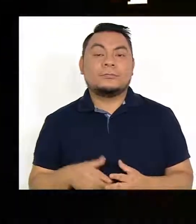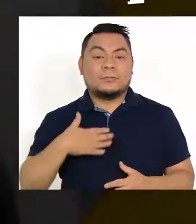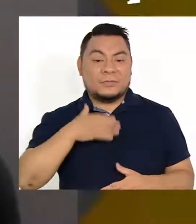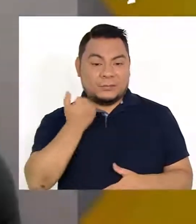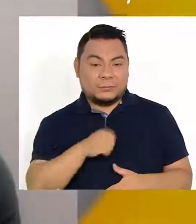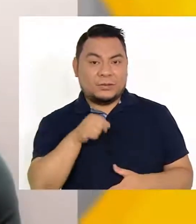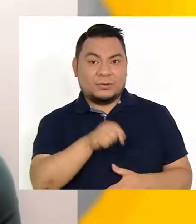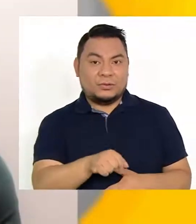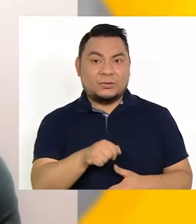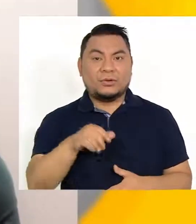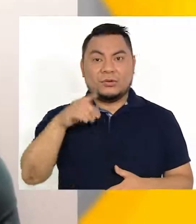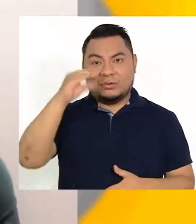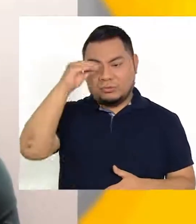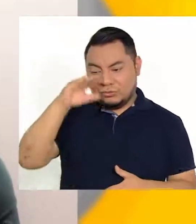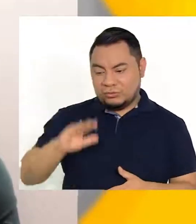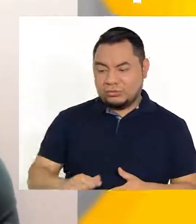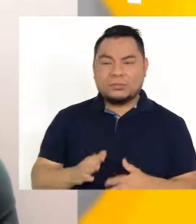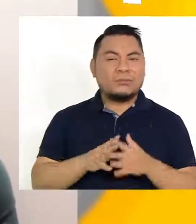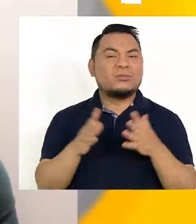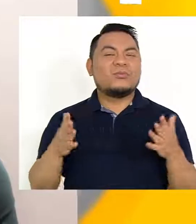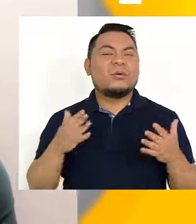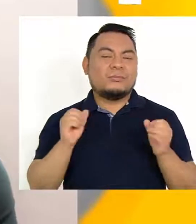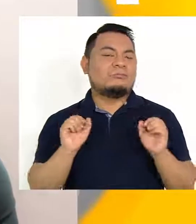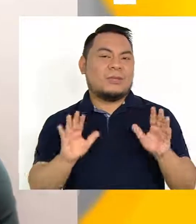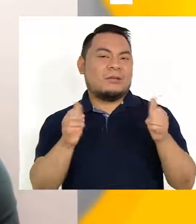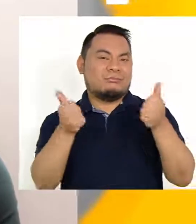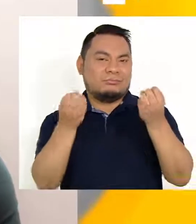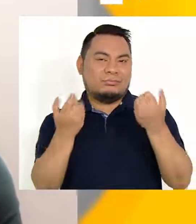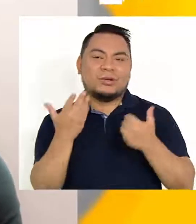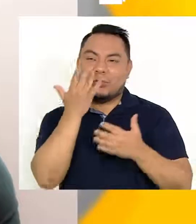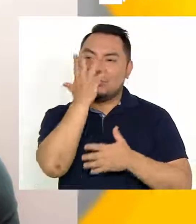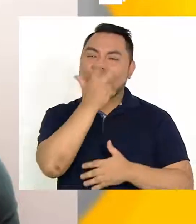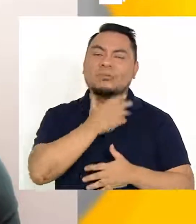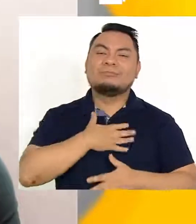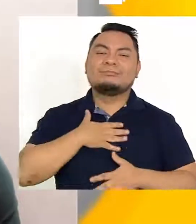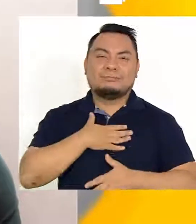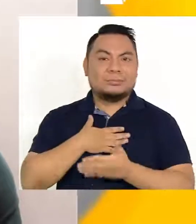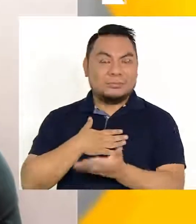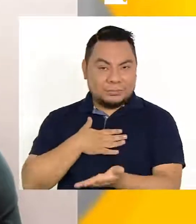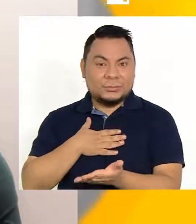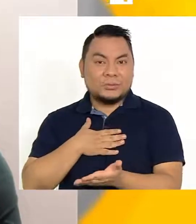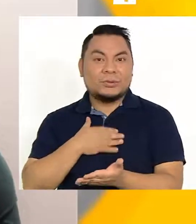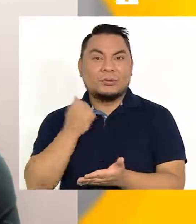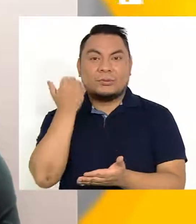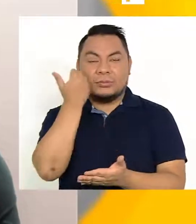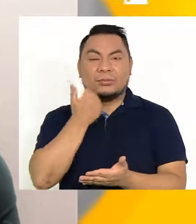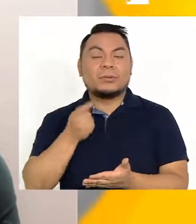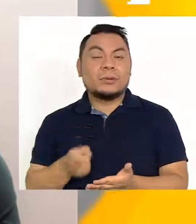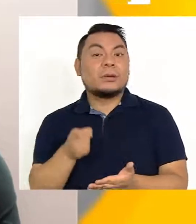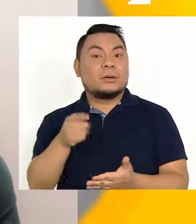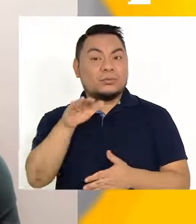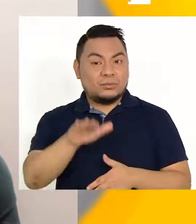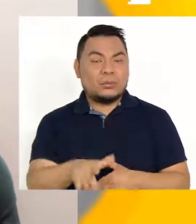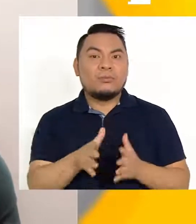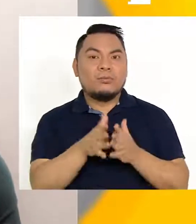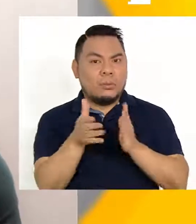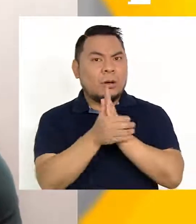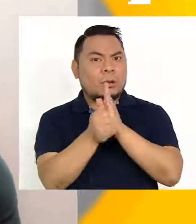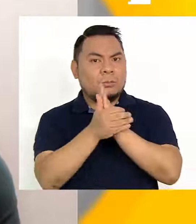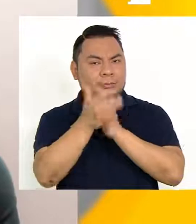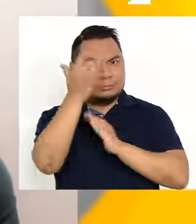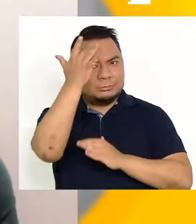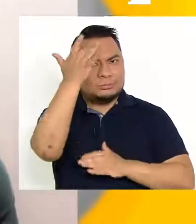Mi hijo es un niño muy maravilloso, es un niño muy encantador, es un niño muy